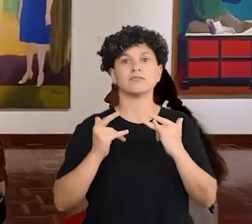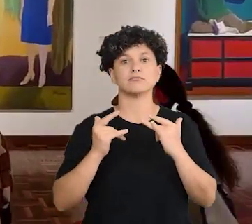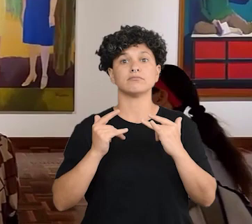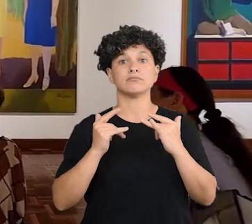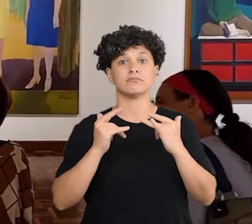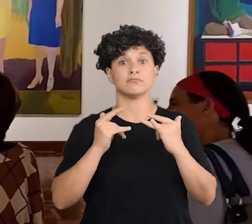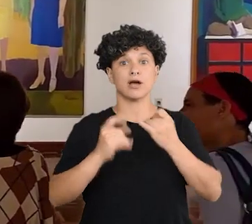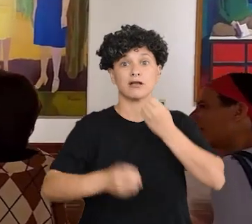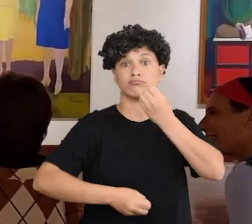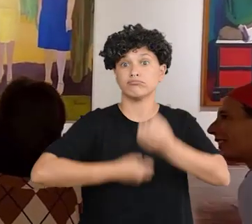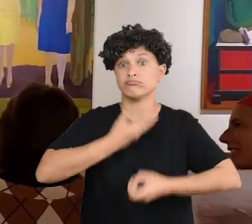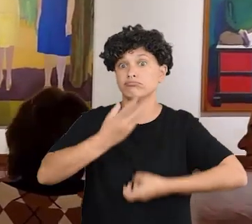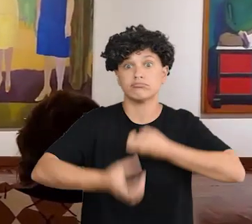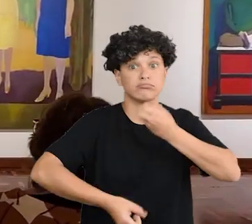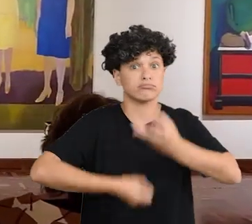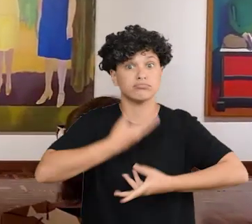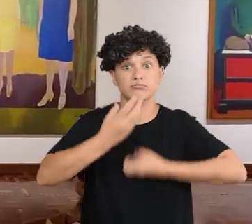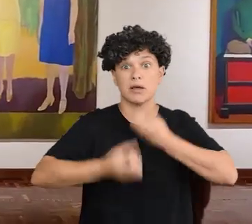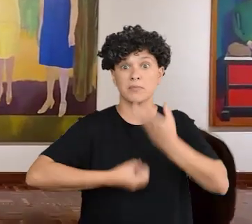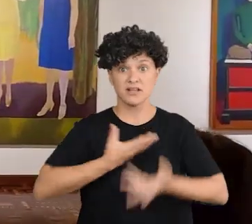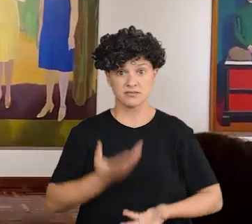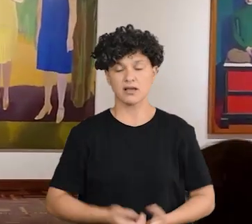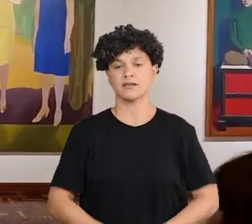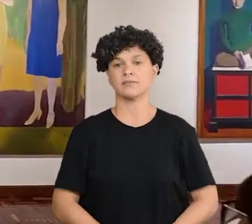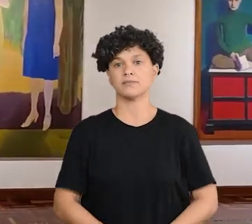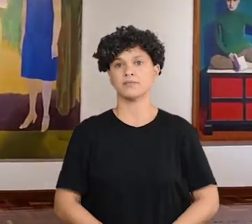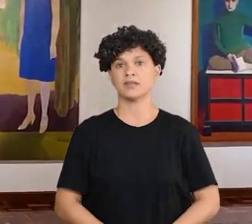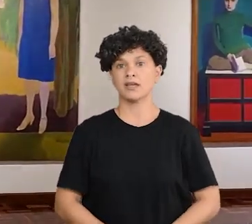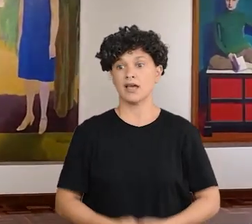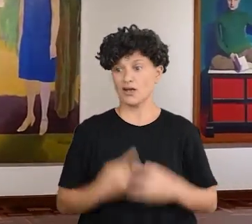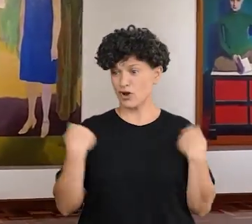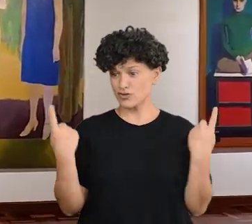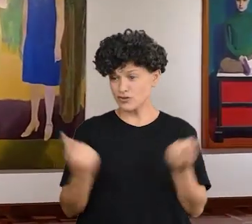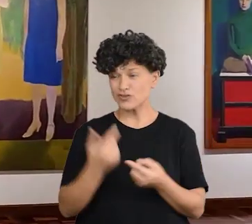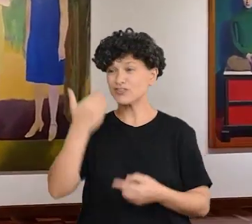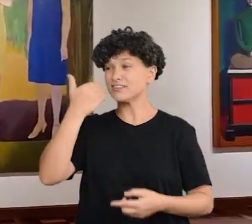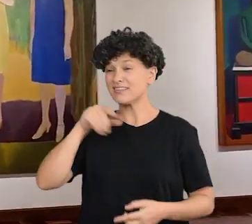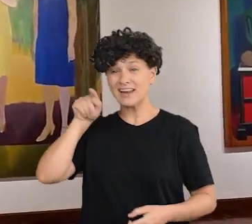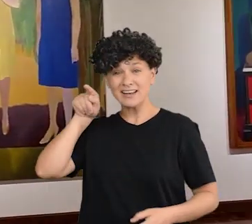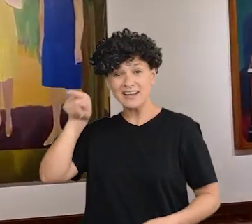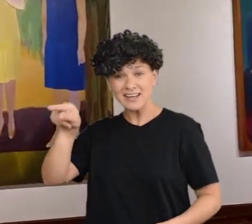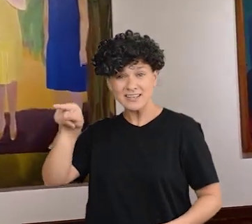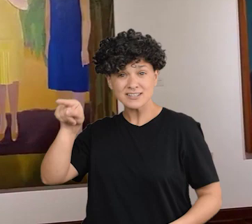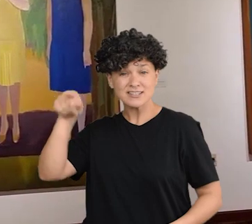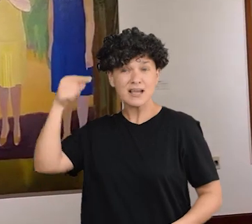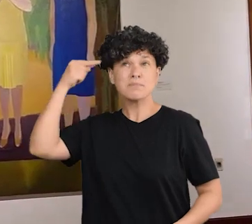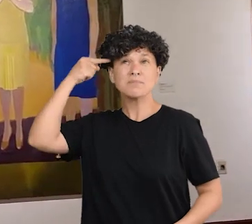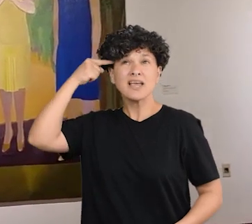llegar a que sentía o pensaba es insondable.